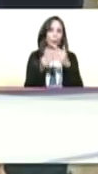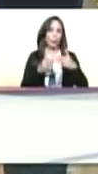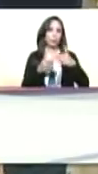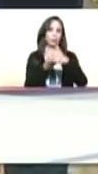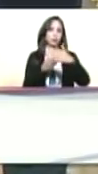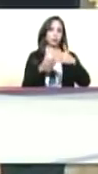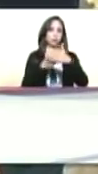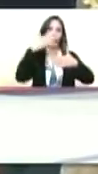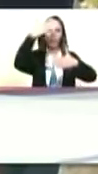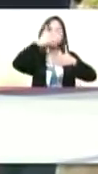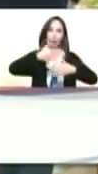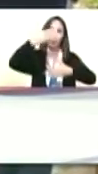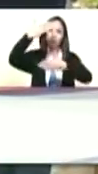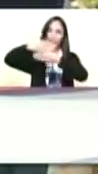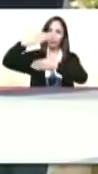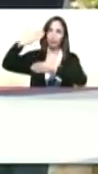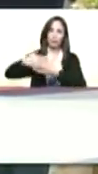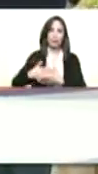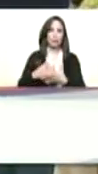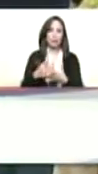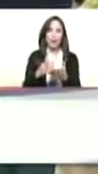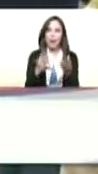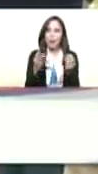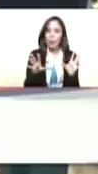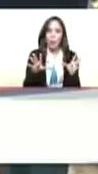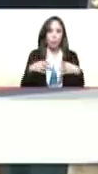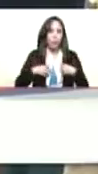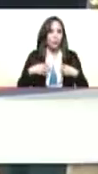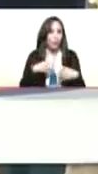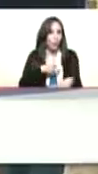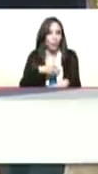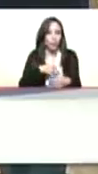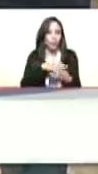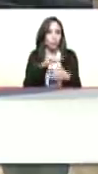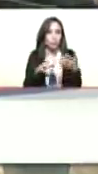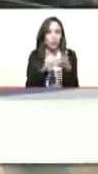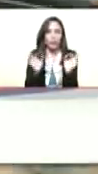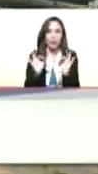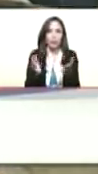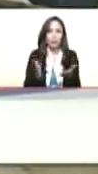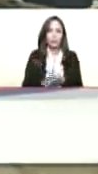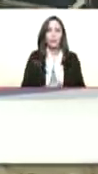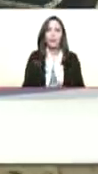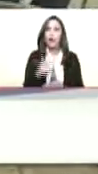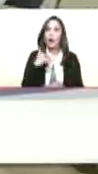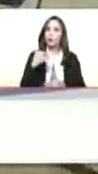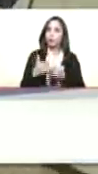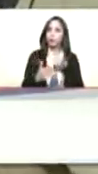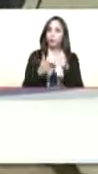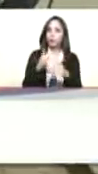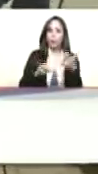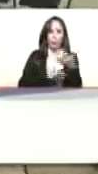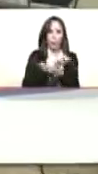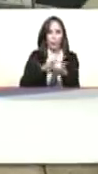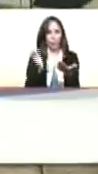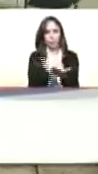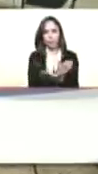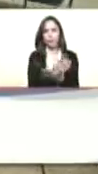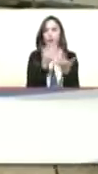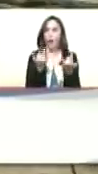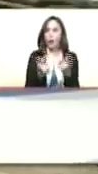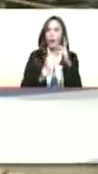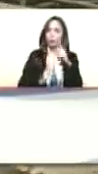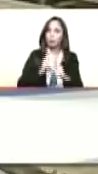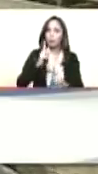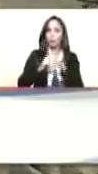Y nosotros, mira, hemos ido surgiendo, y cada vez surgiremos más hacia un país con una nueva cultura productiva, hacia